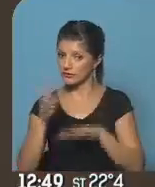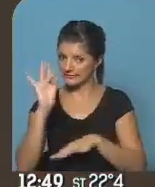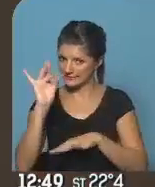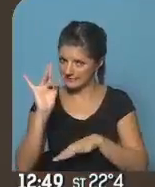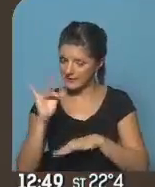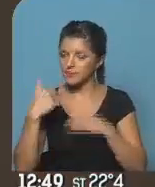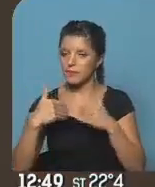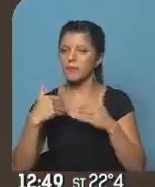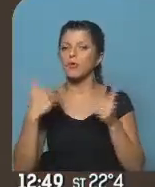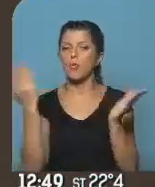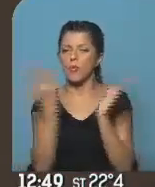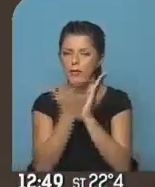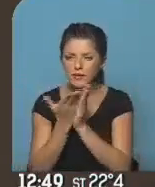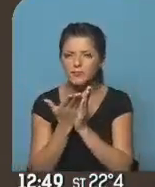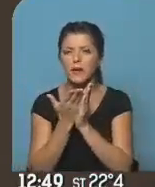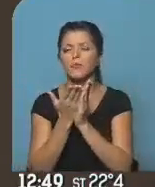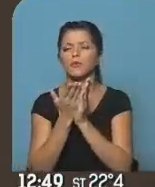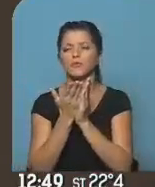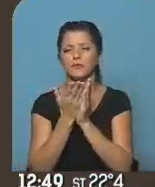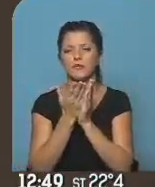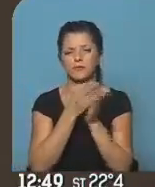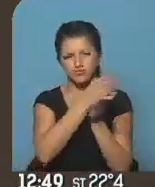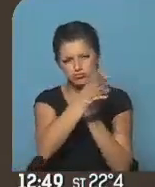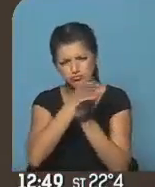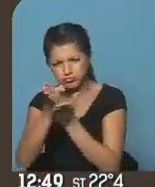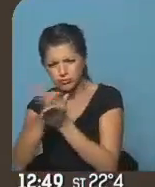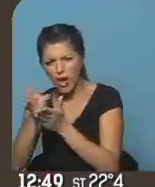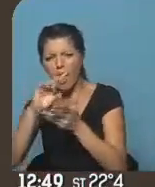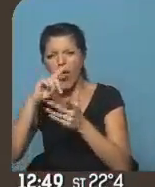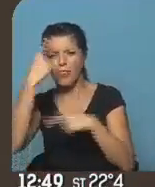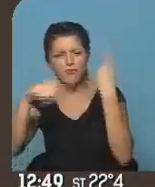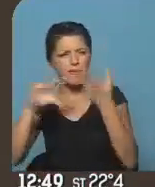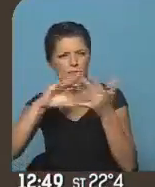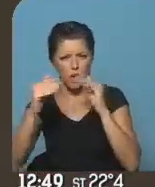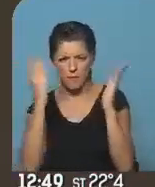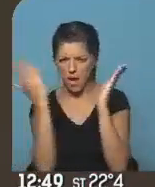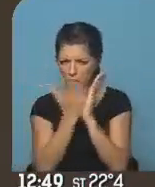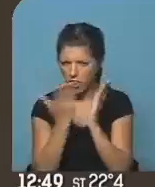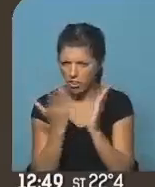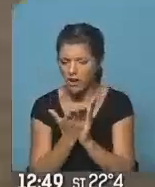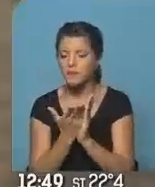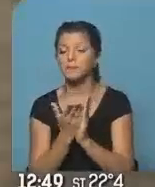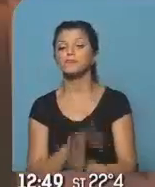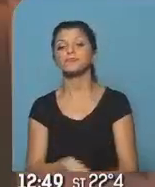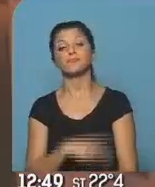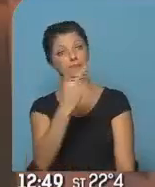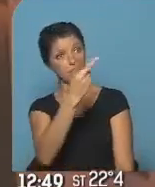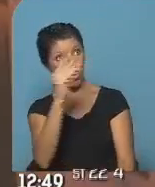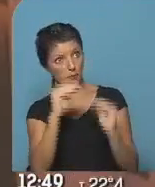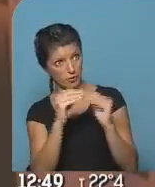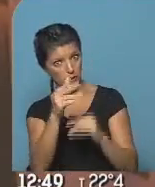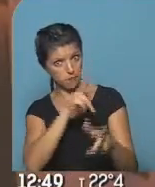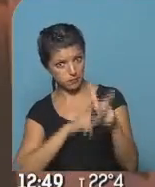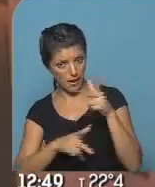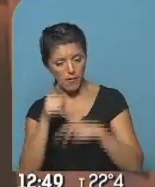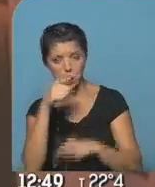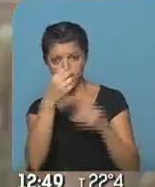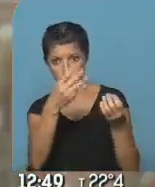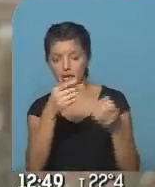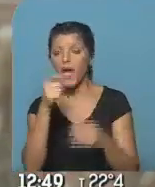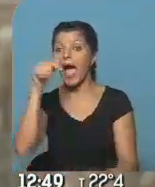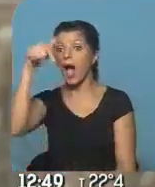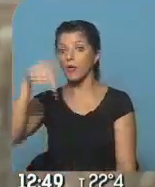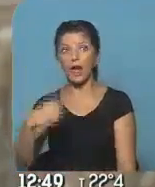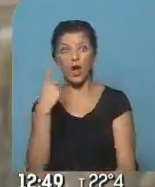Lo que señalaba recién José y lo que señalaba antes Natalia, efectivamente, si Al-Assad tiene todo bajo control en este